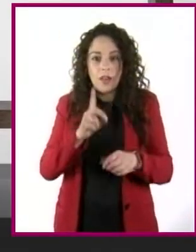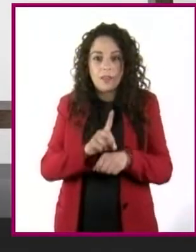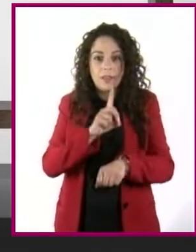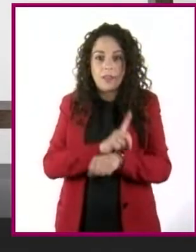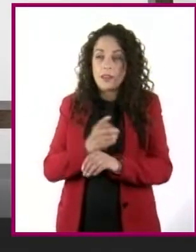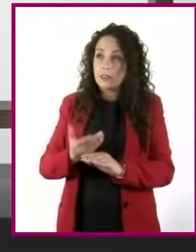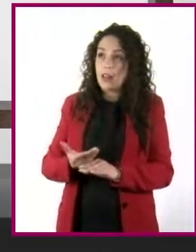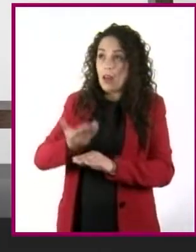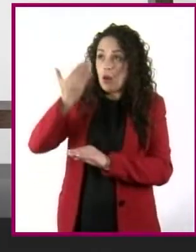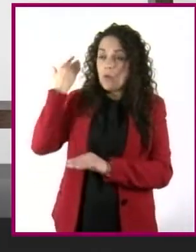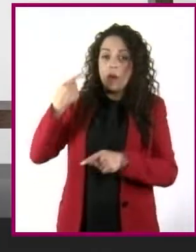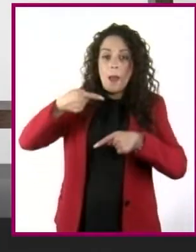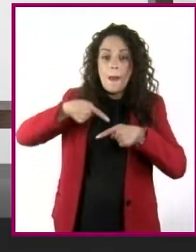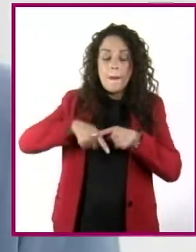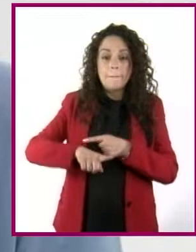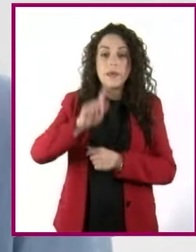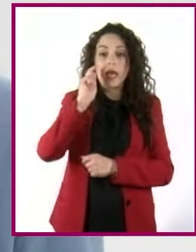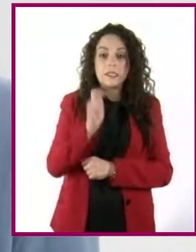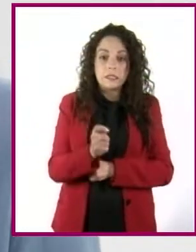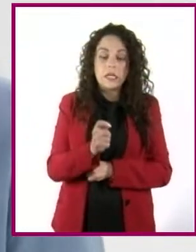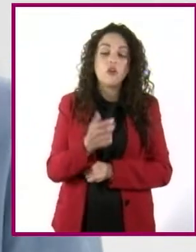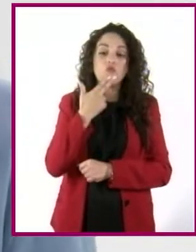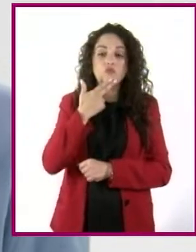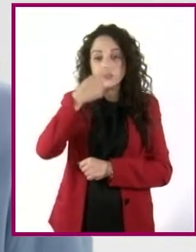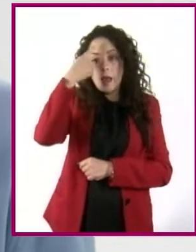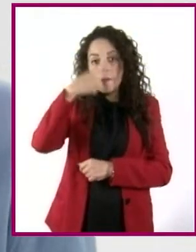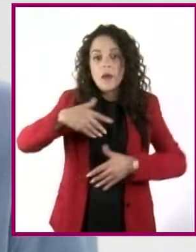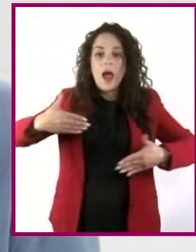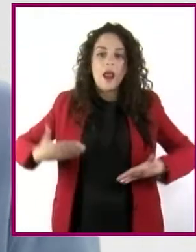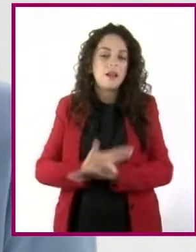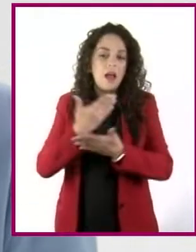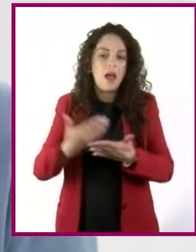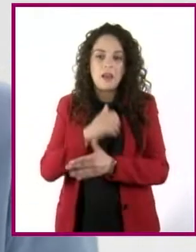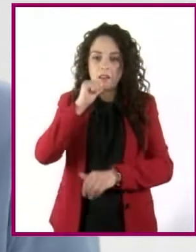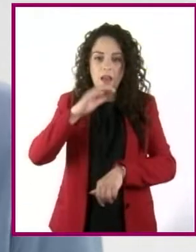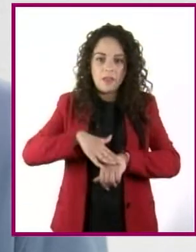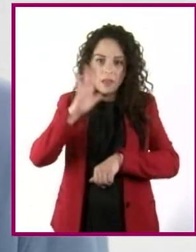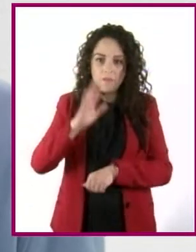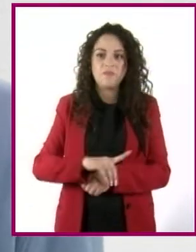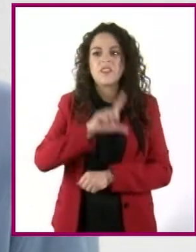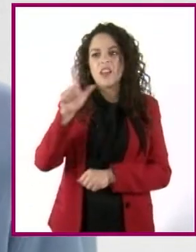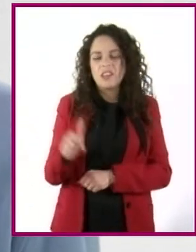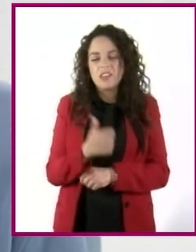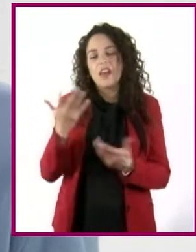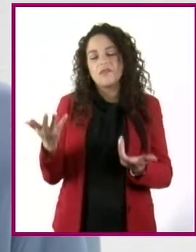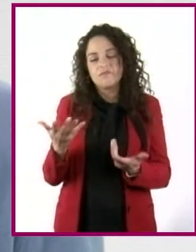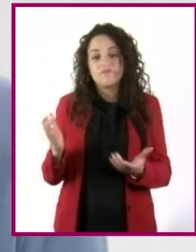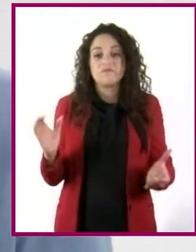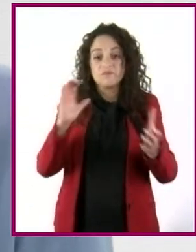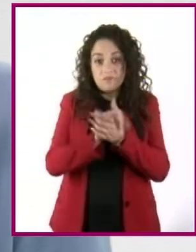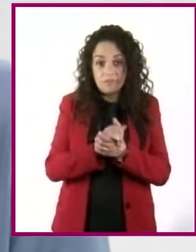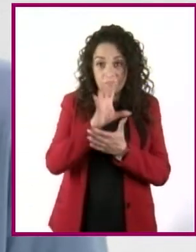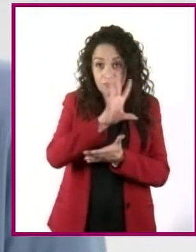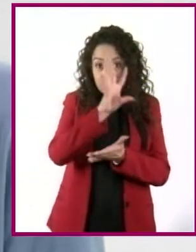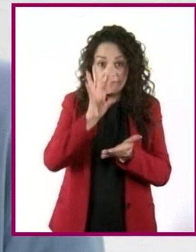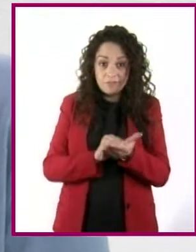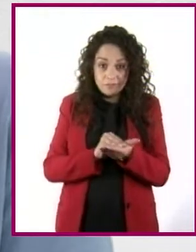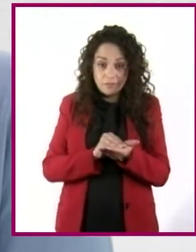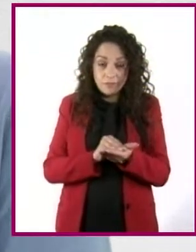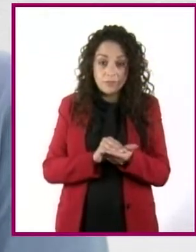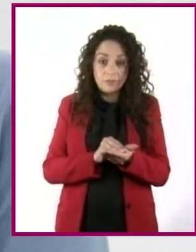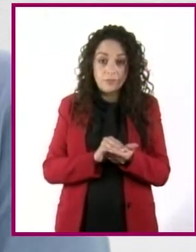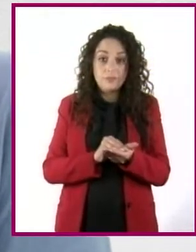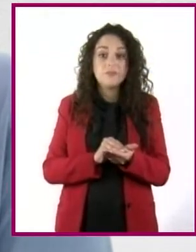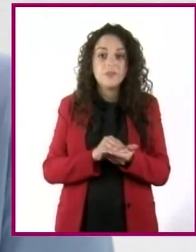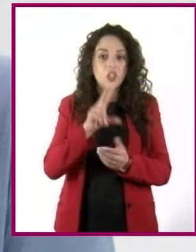de la necesidad de perpetuar la especie, pasando por su frío rol en los matrimonios, donde el sexo no se percibía como algo natural, hasta